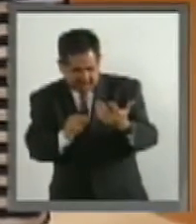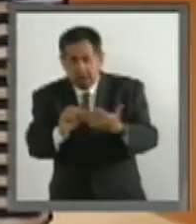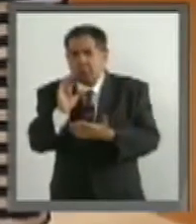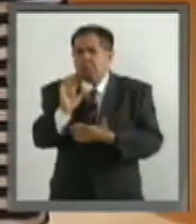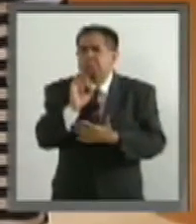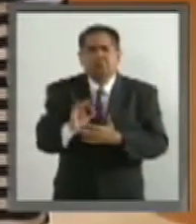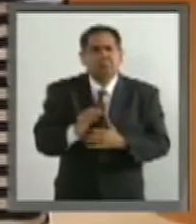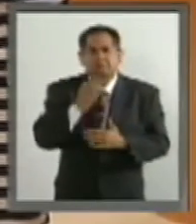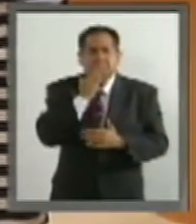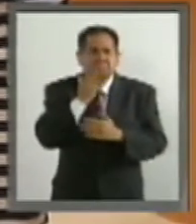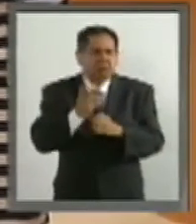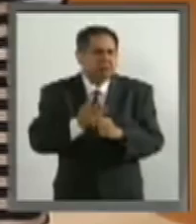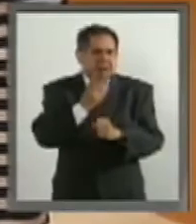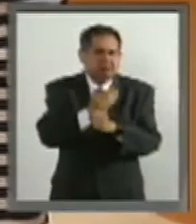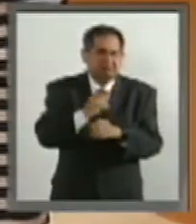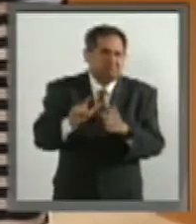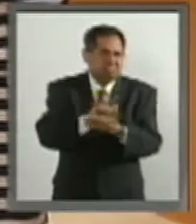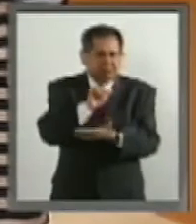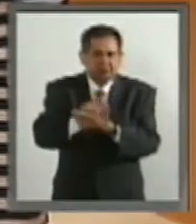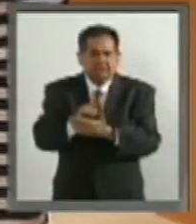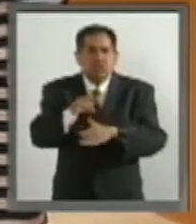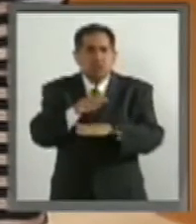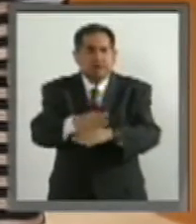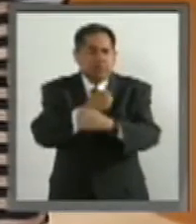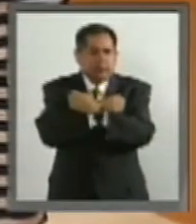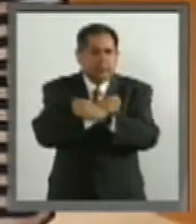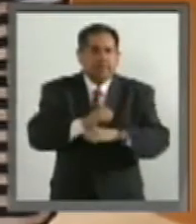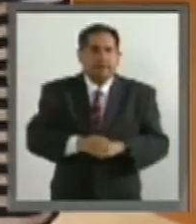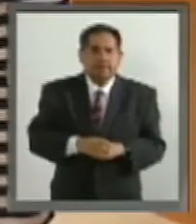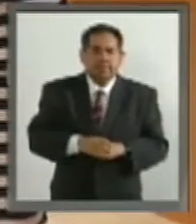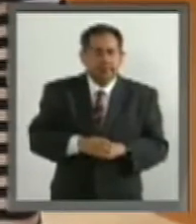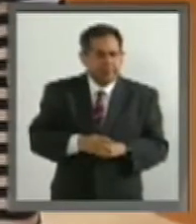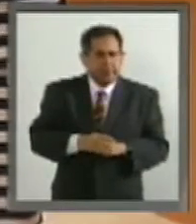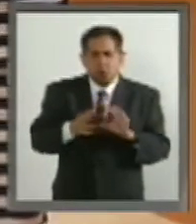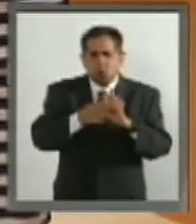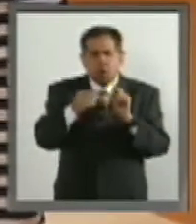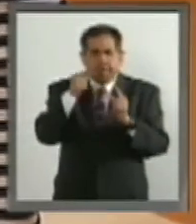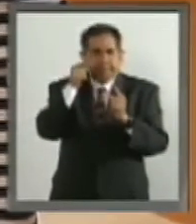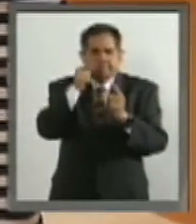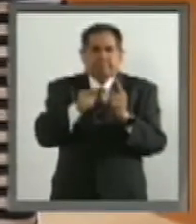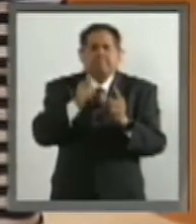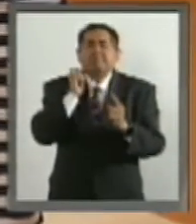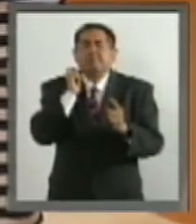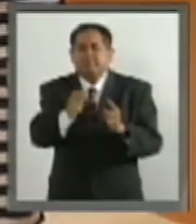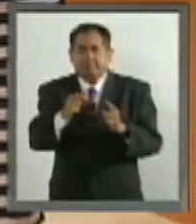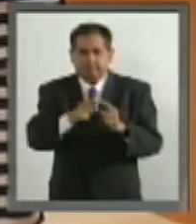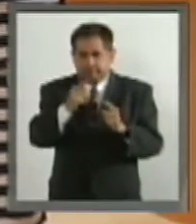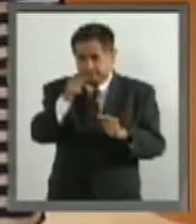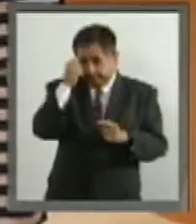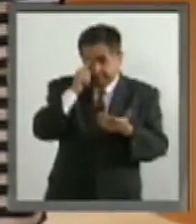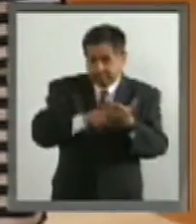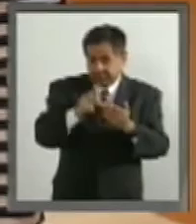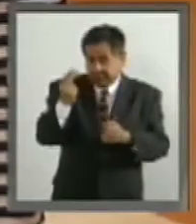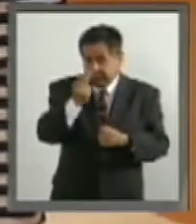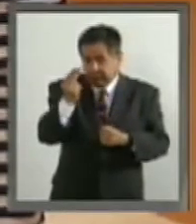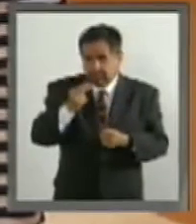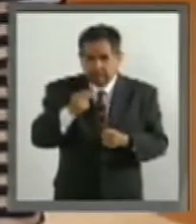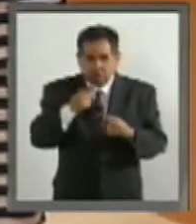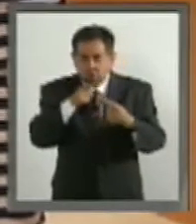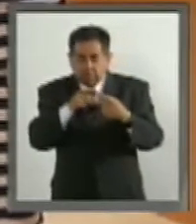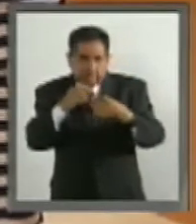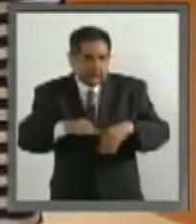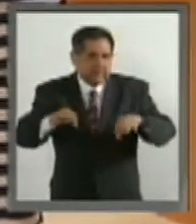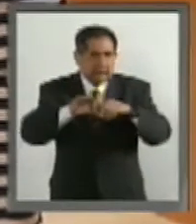en la reforma a la Ley de Educación. De manera particular, me parece que es necesario